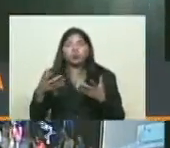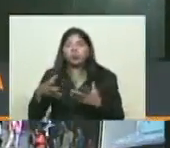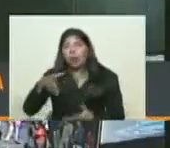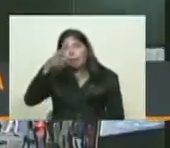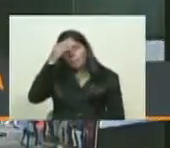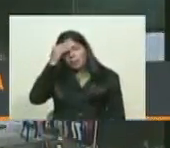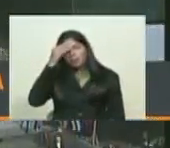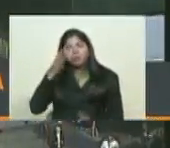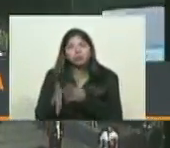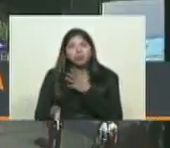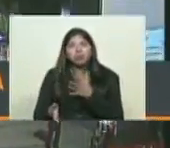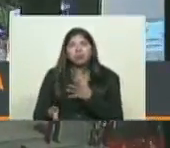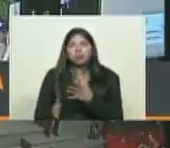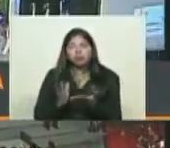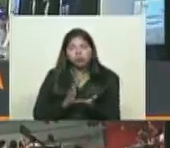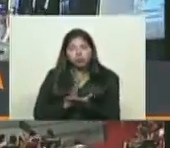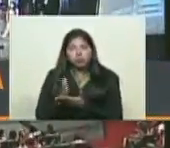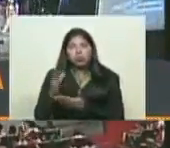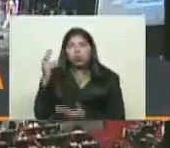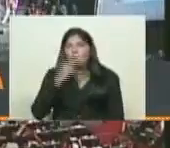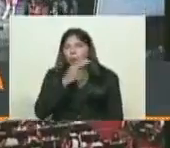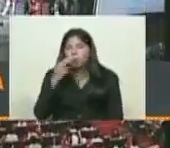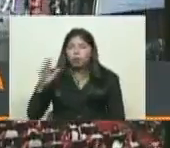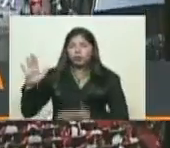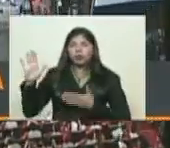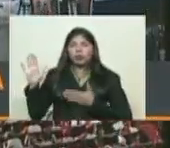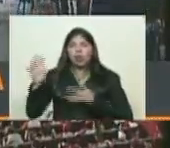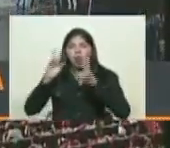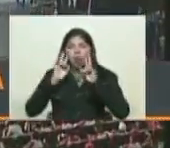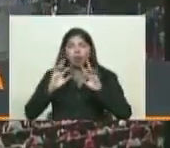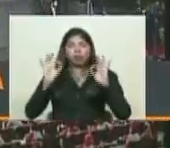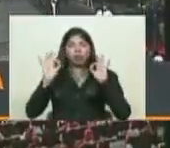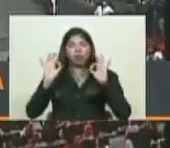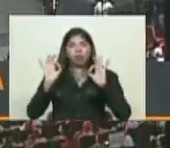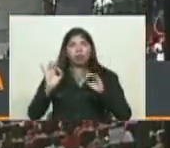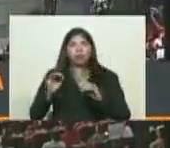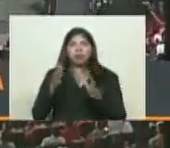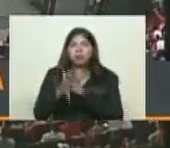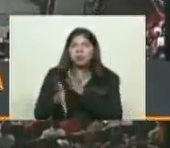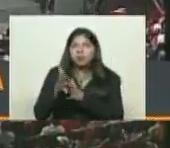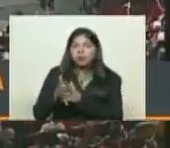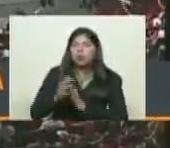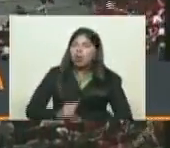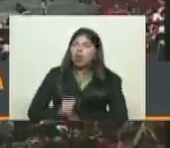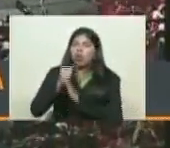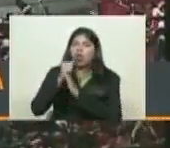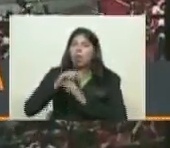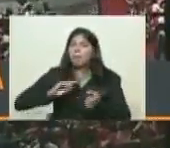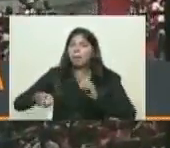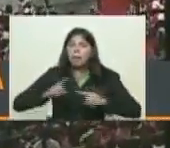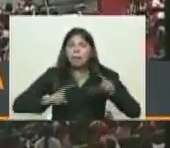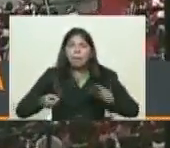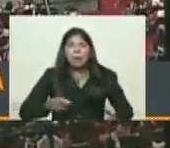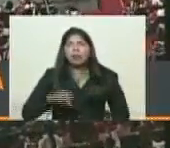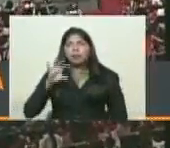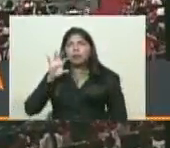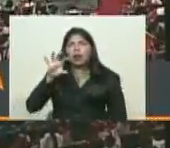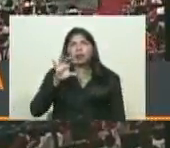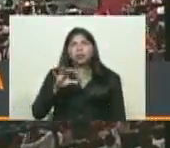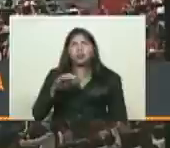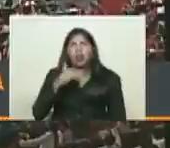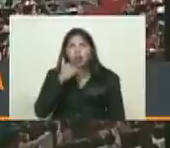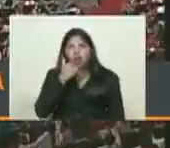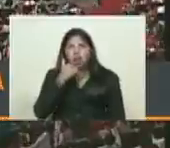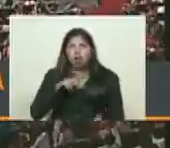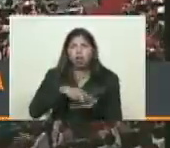que es la dignidad, lo que es el compromiso, lo que es la entrega, lo que es el conducir una patria sin jamás rendirse, lo que es el